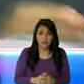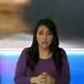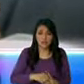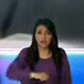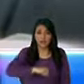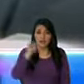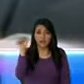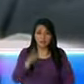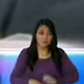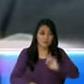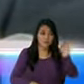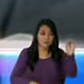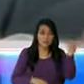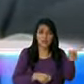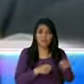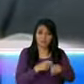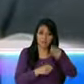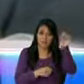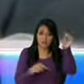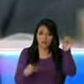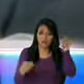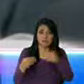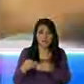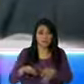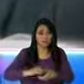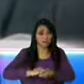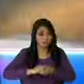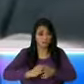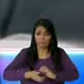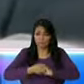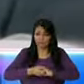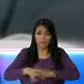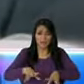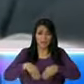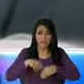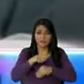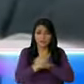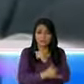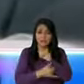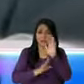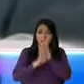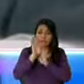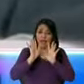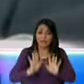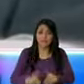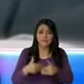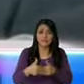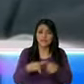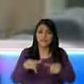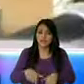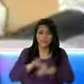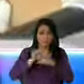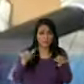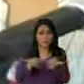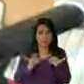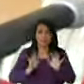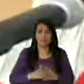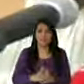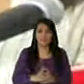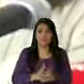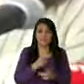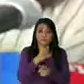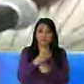ganador y el perdedor se dieron la mano, aceptaron y el país sigue adelante. Eso es lo que queremos aquí en el Ecuador. Por eso al